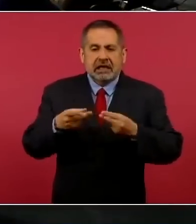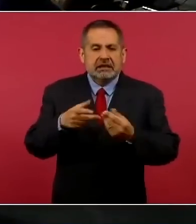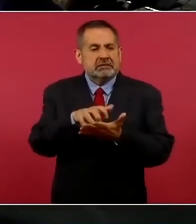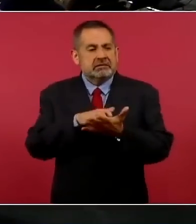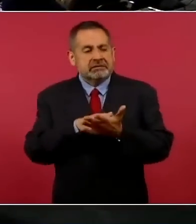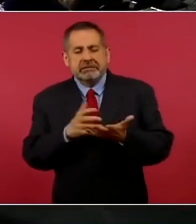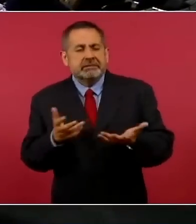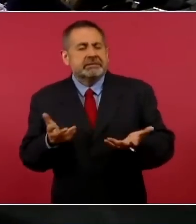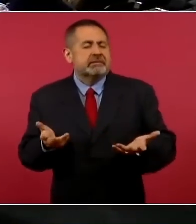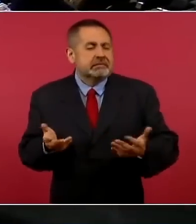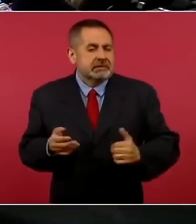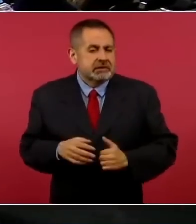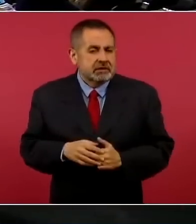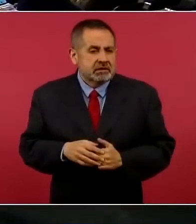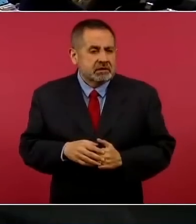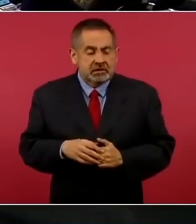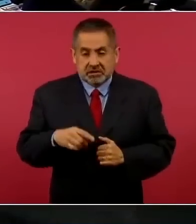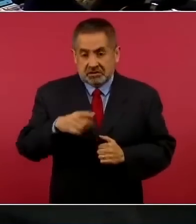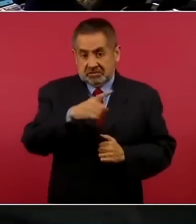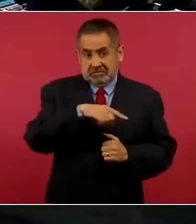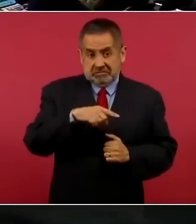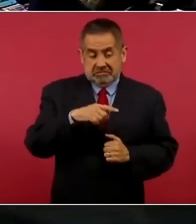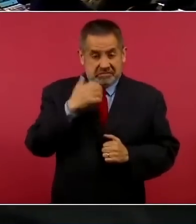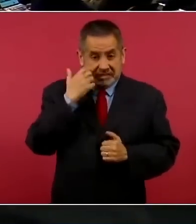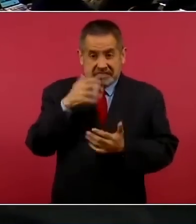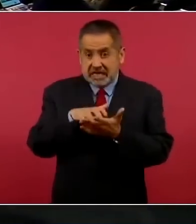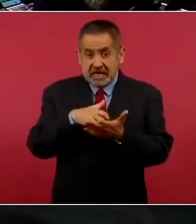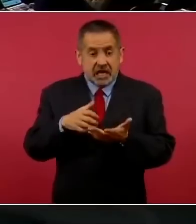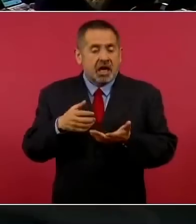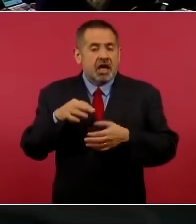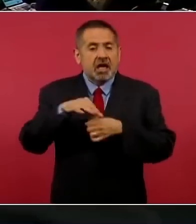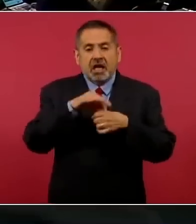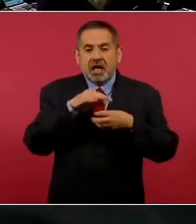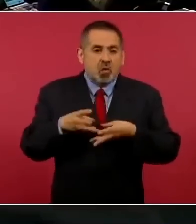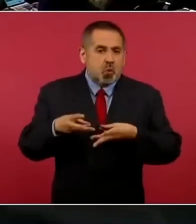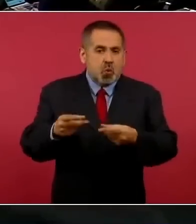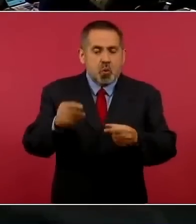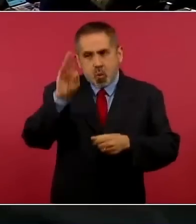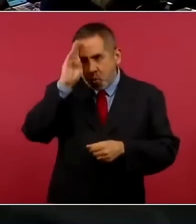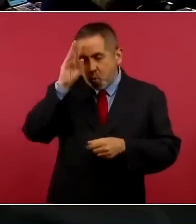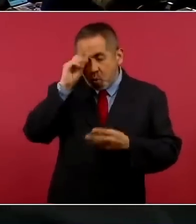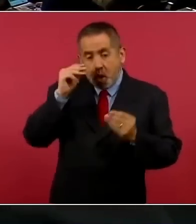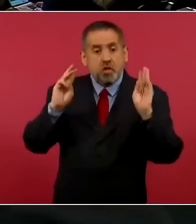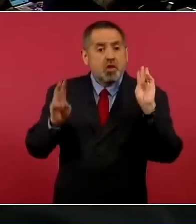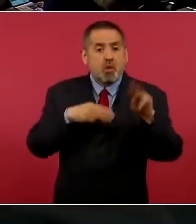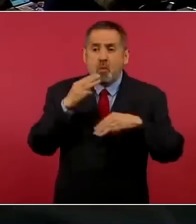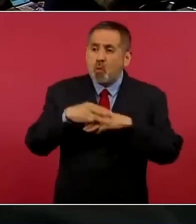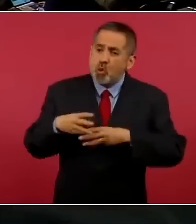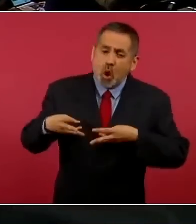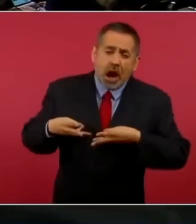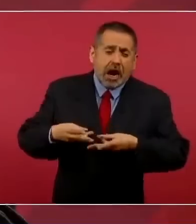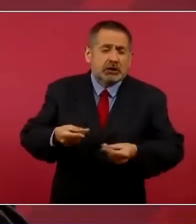si es de los gastos más cuantiosos en el mundo